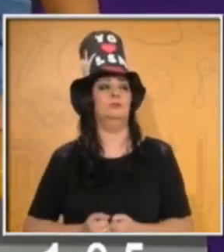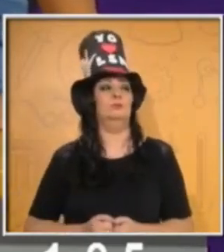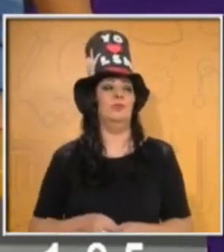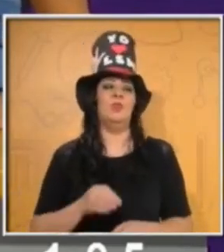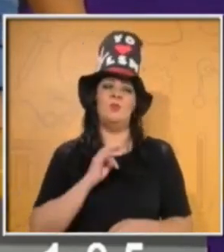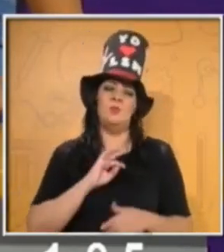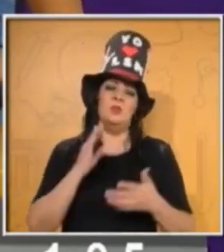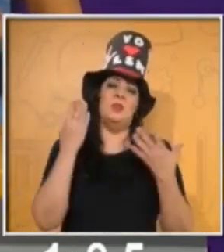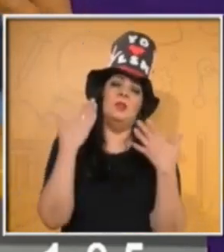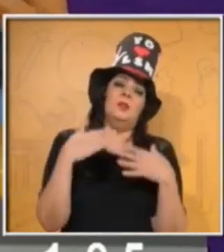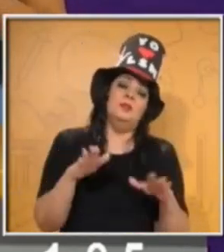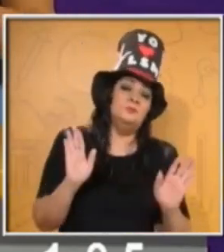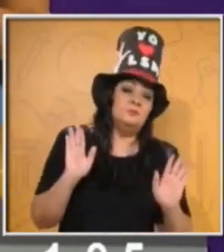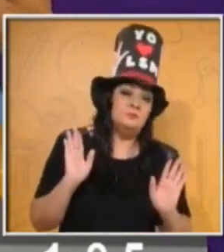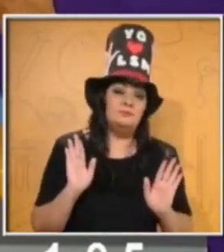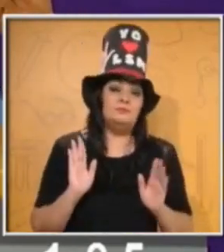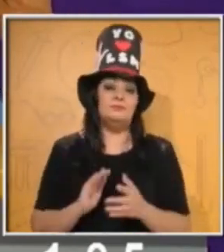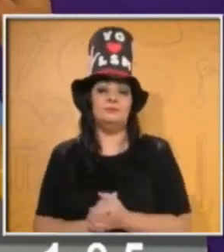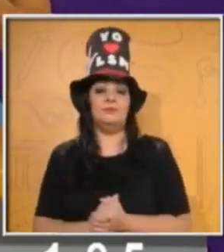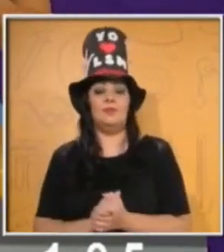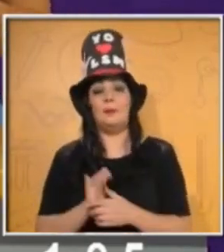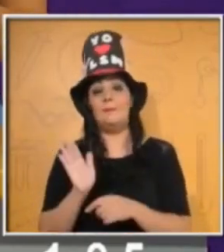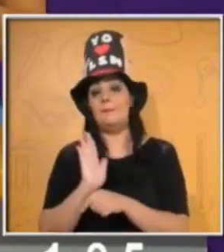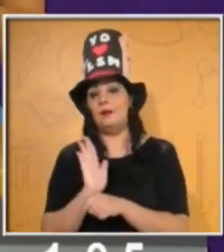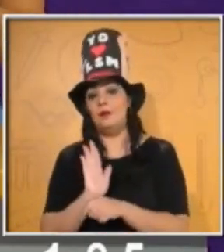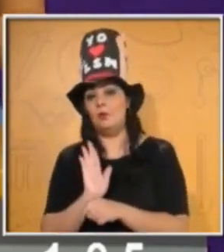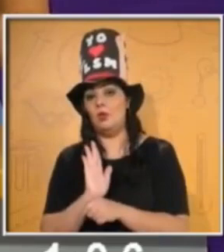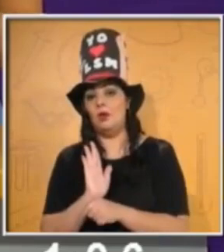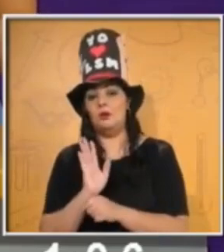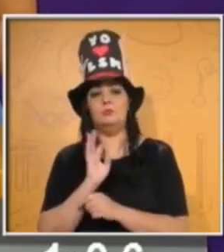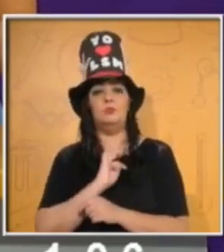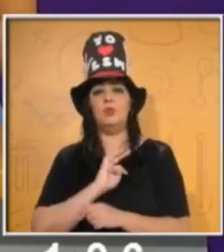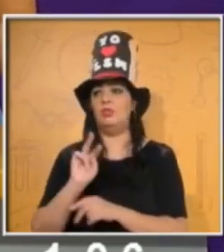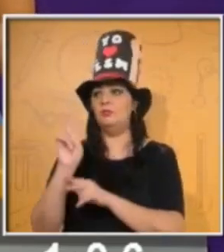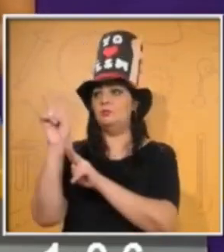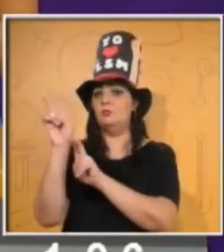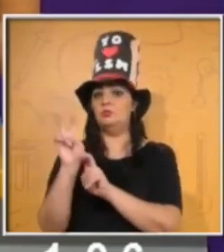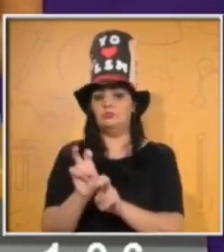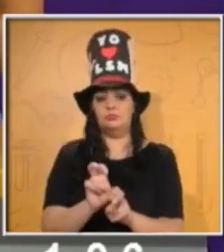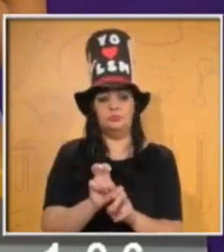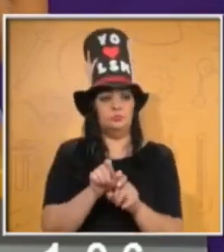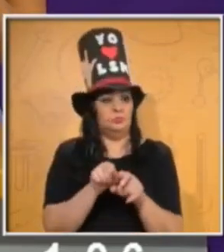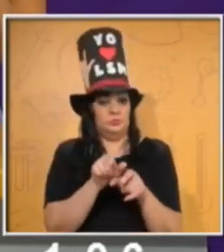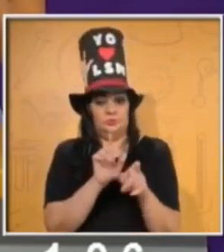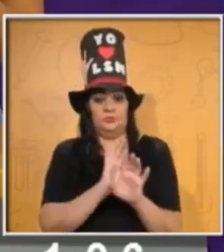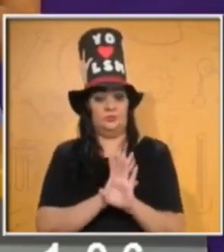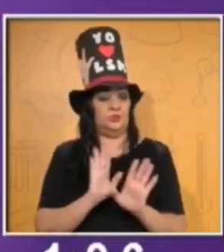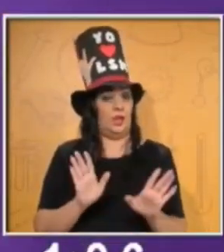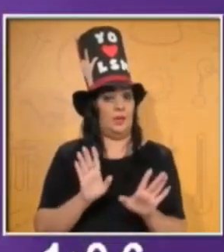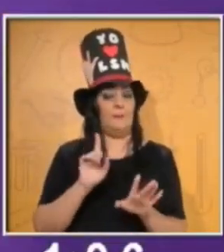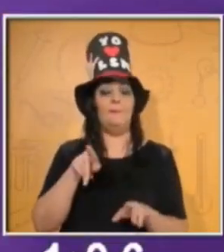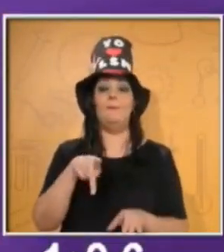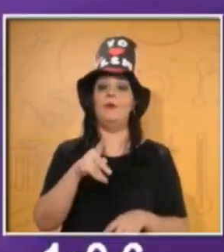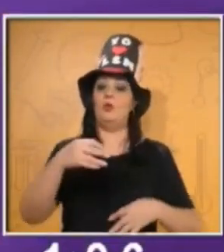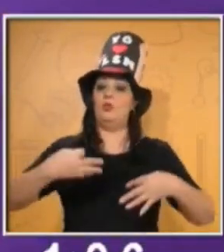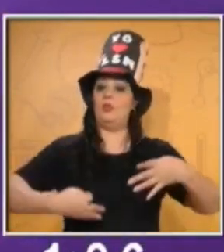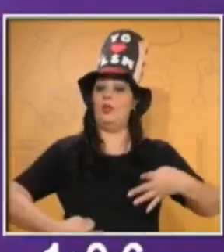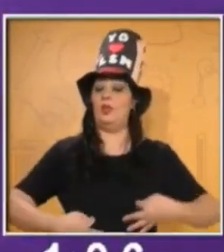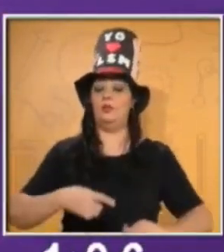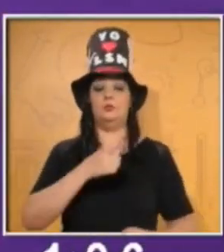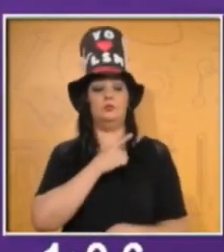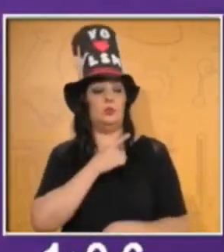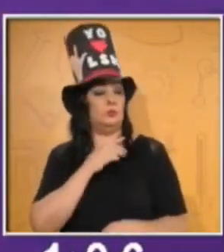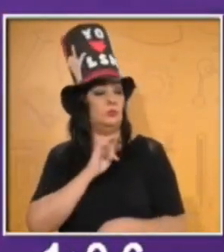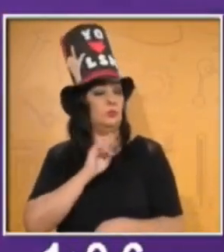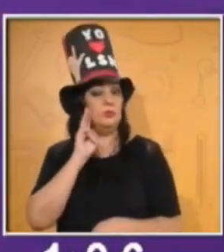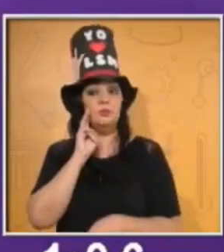que en este caso la película se queda grabada y en cambio una obra de teatro nada más se puede ver en